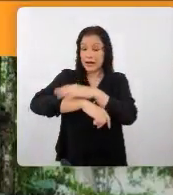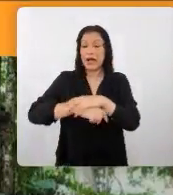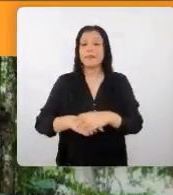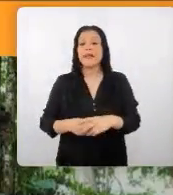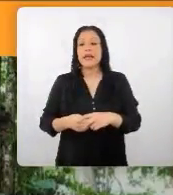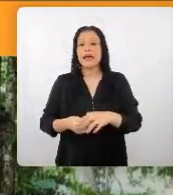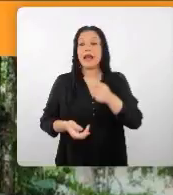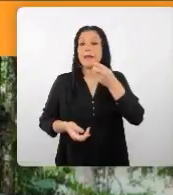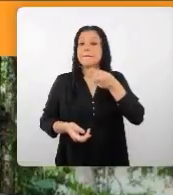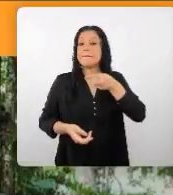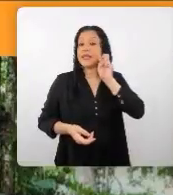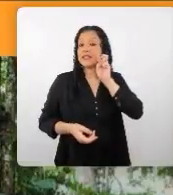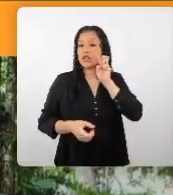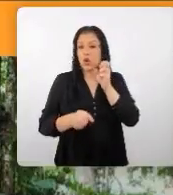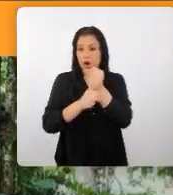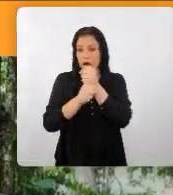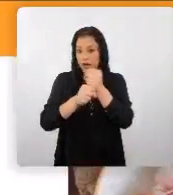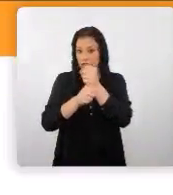el café.